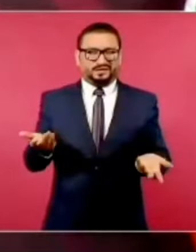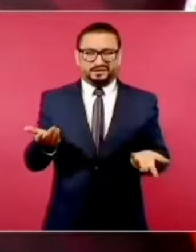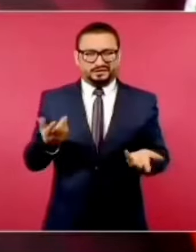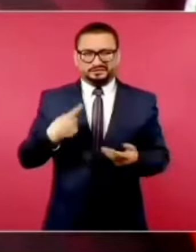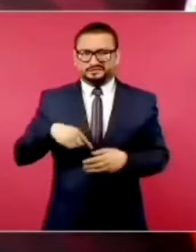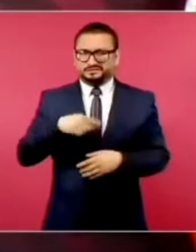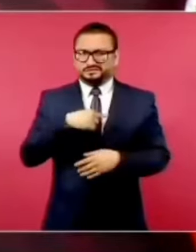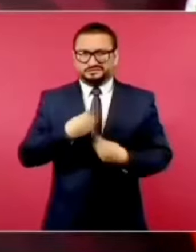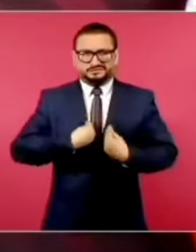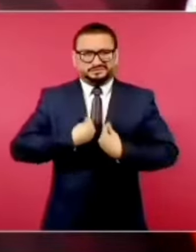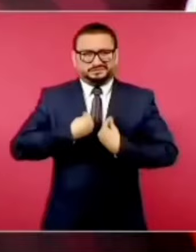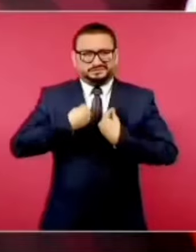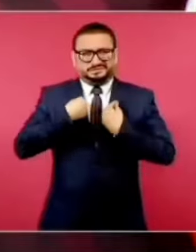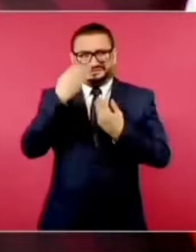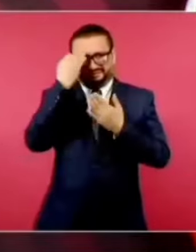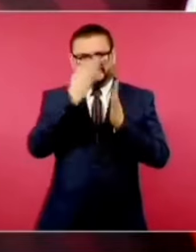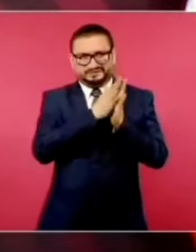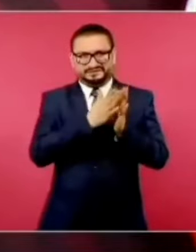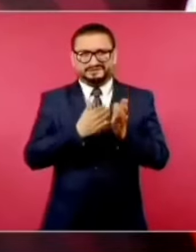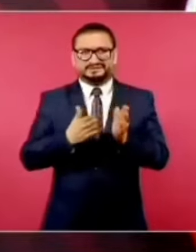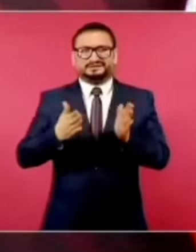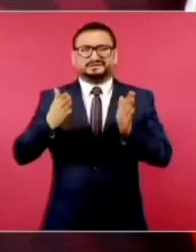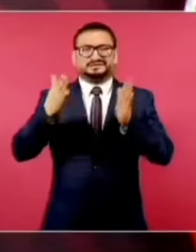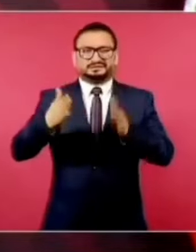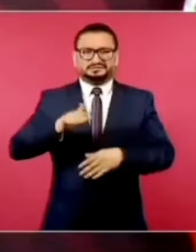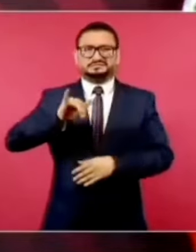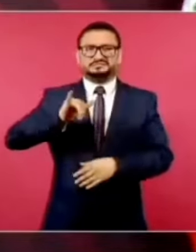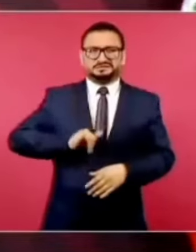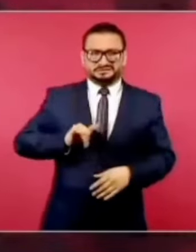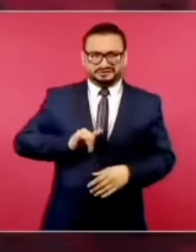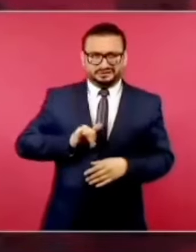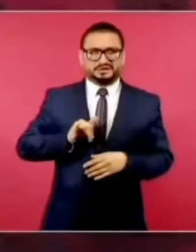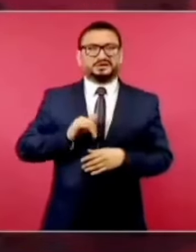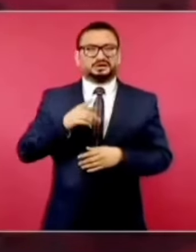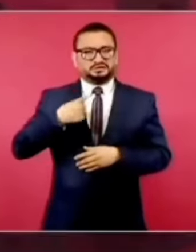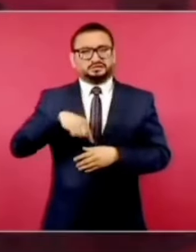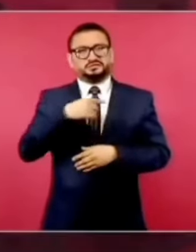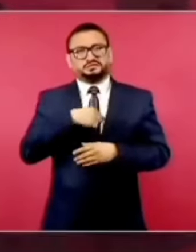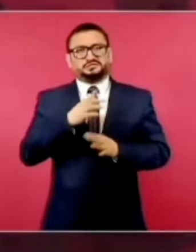Estamos viviendo tiempos interesantes. Nos tocó